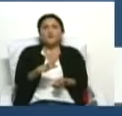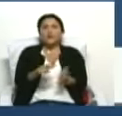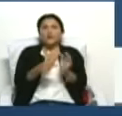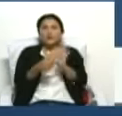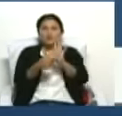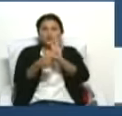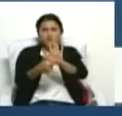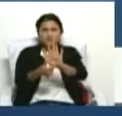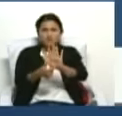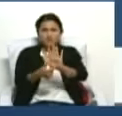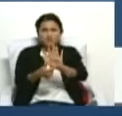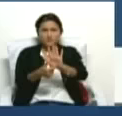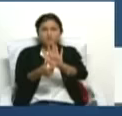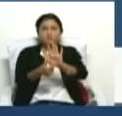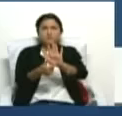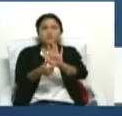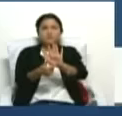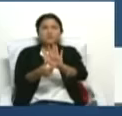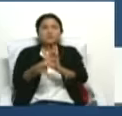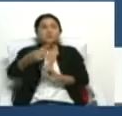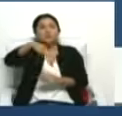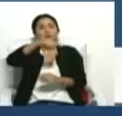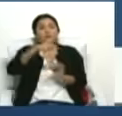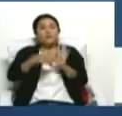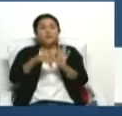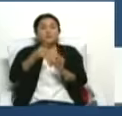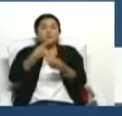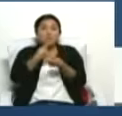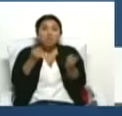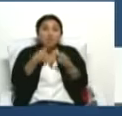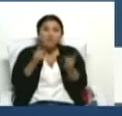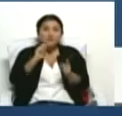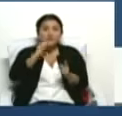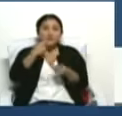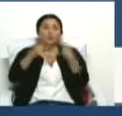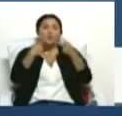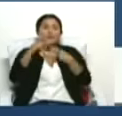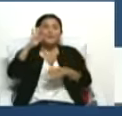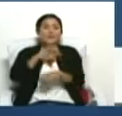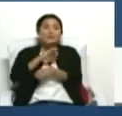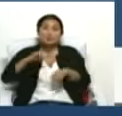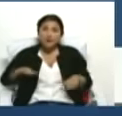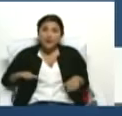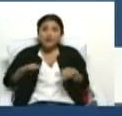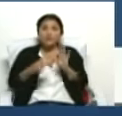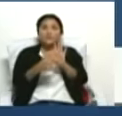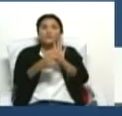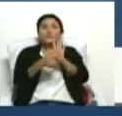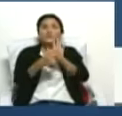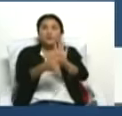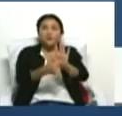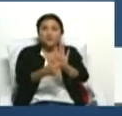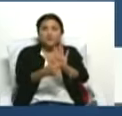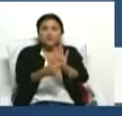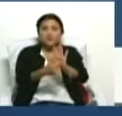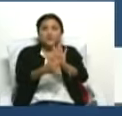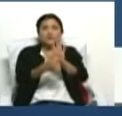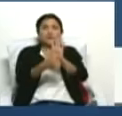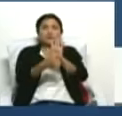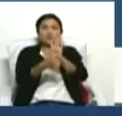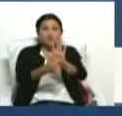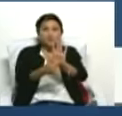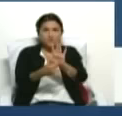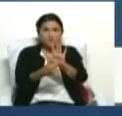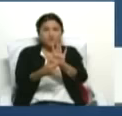la presunta comisión de los delitos de revelación de secretos políticos y militares concernientes a la seguridad de la nación, obstrucción